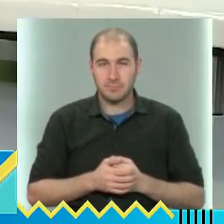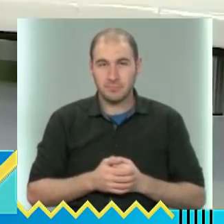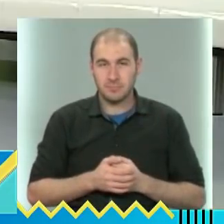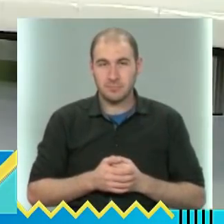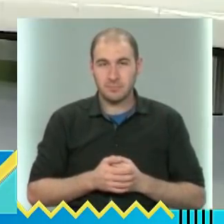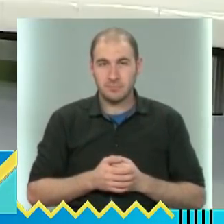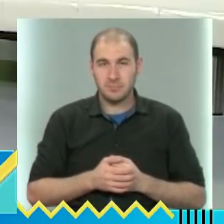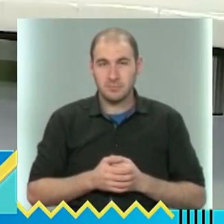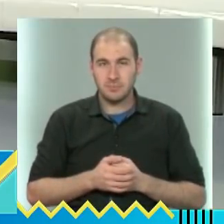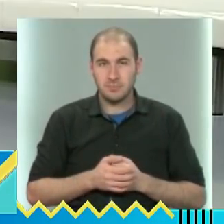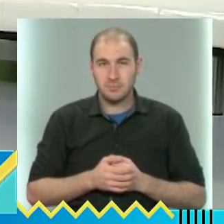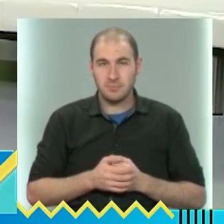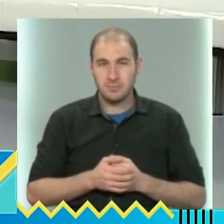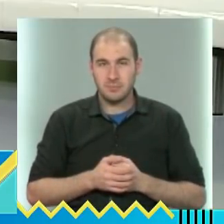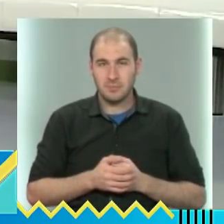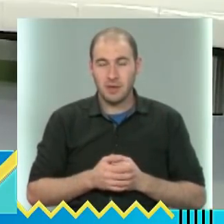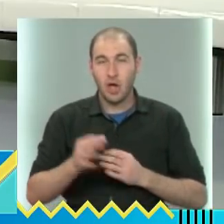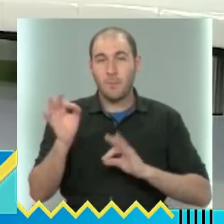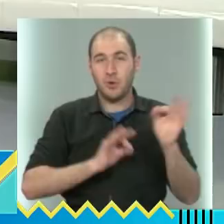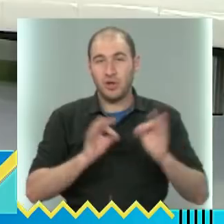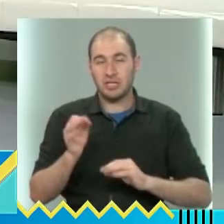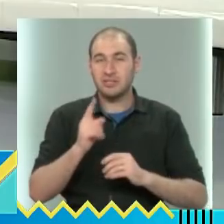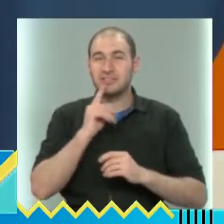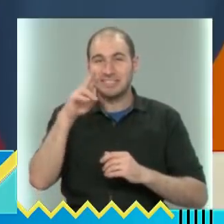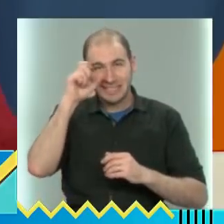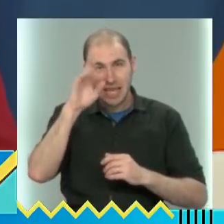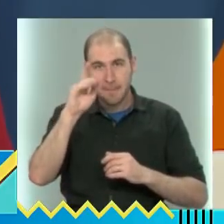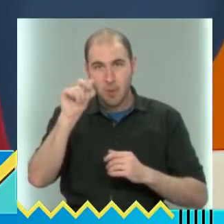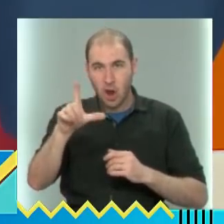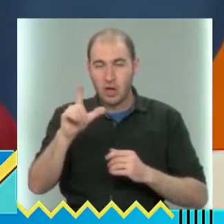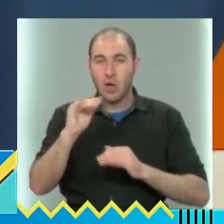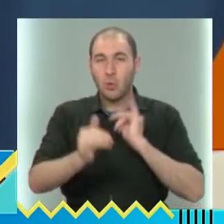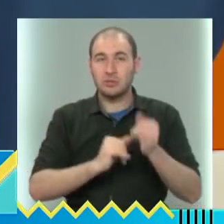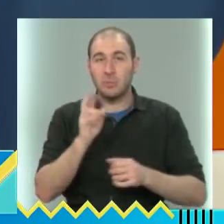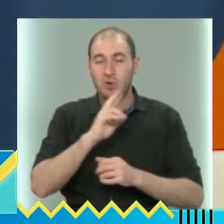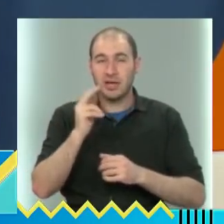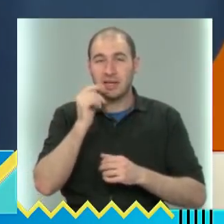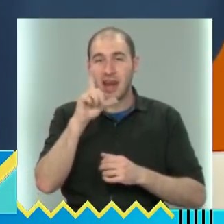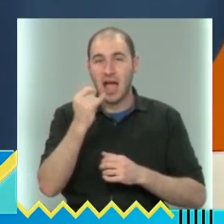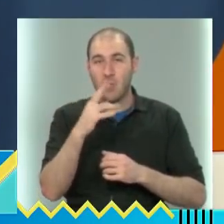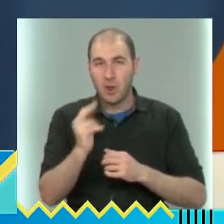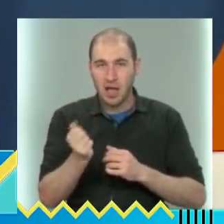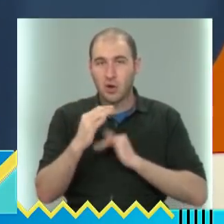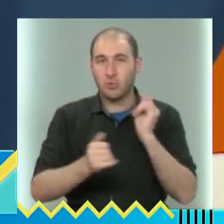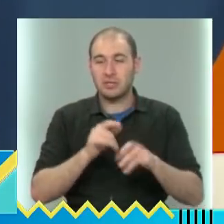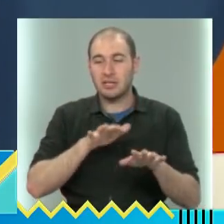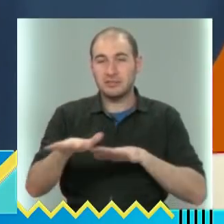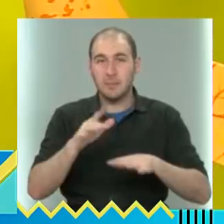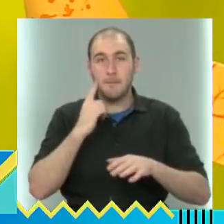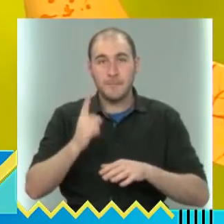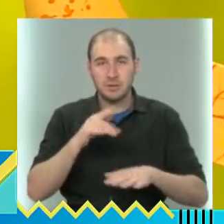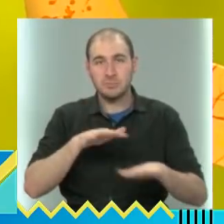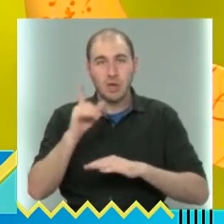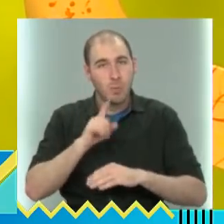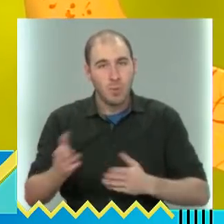justamente del proyecto del Trébol habla, la geóloga Laura Giambiaggi habla de la sismicidad, de los riesgos de